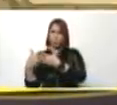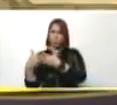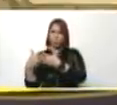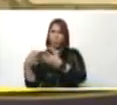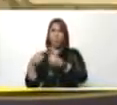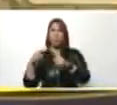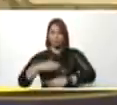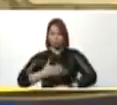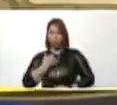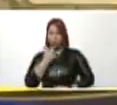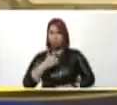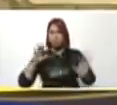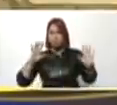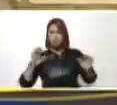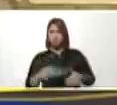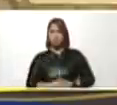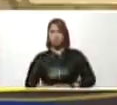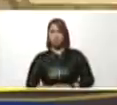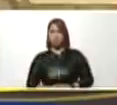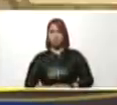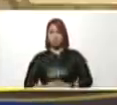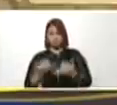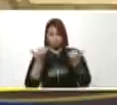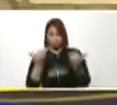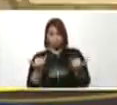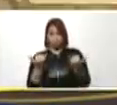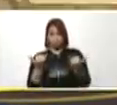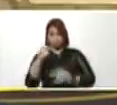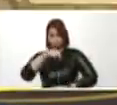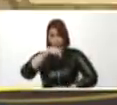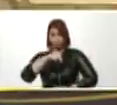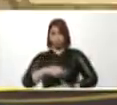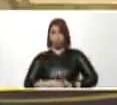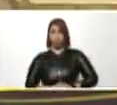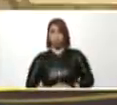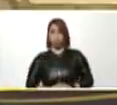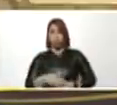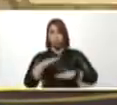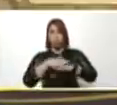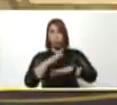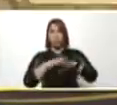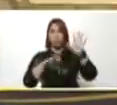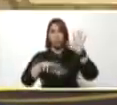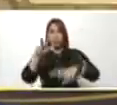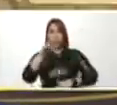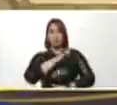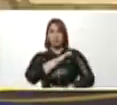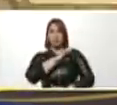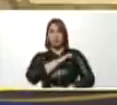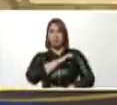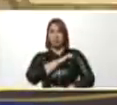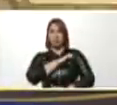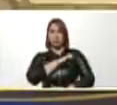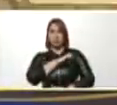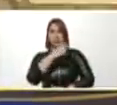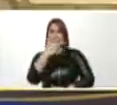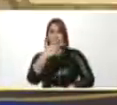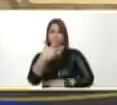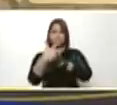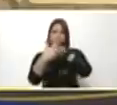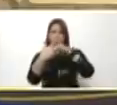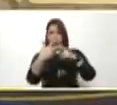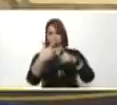yo puedo decir, ahora, hoy, jueves 13 de enero, que